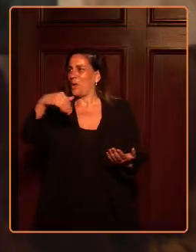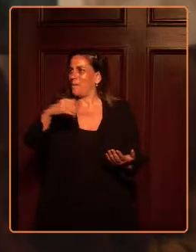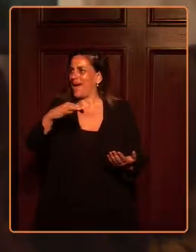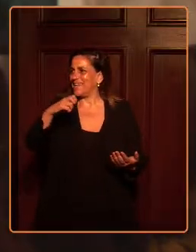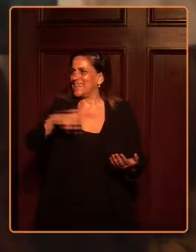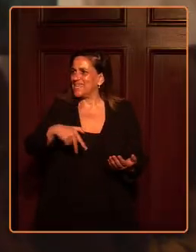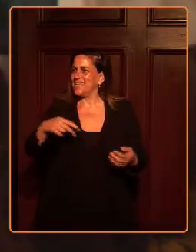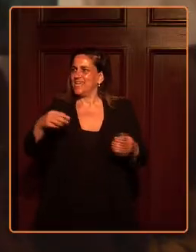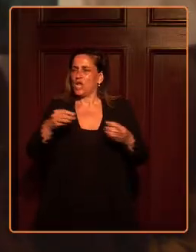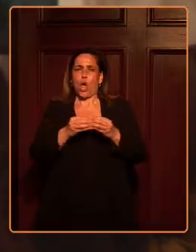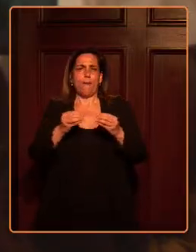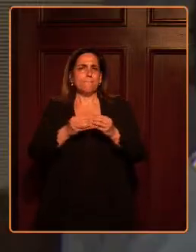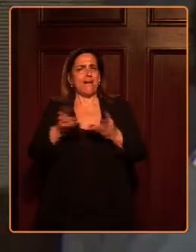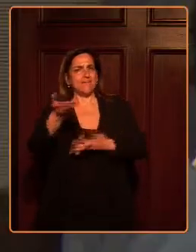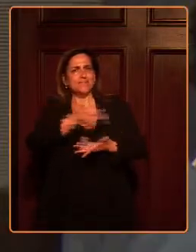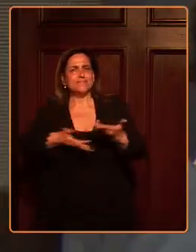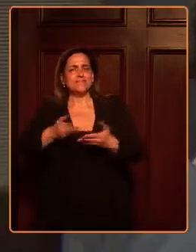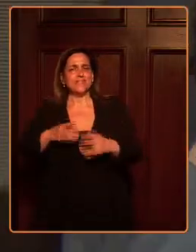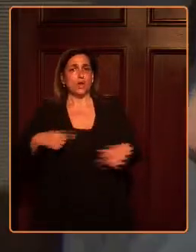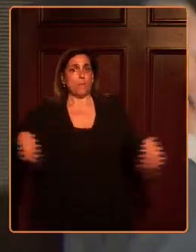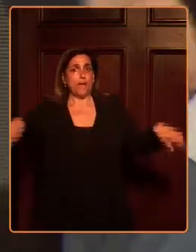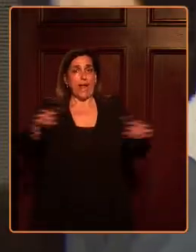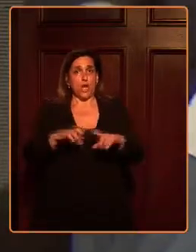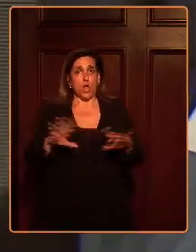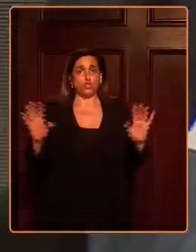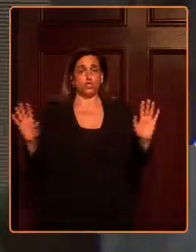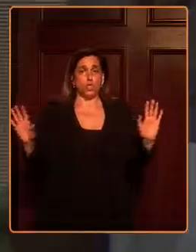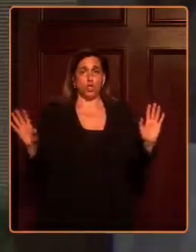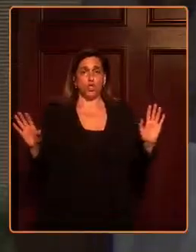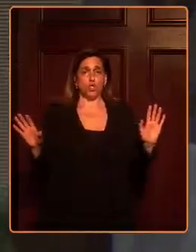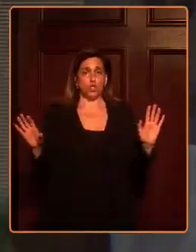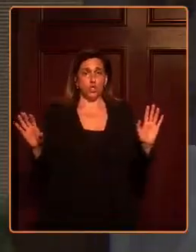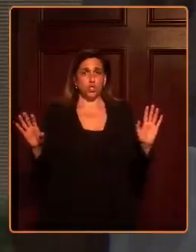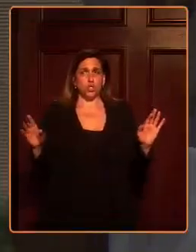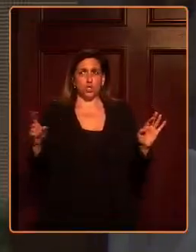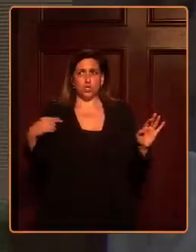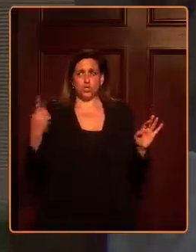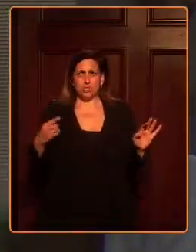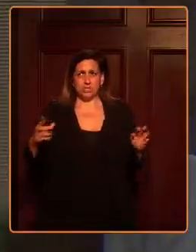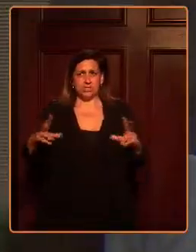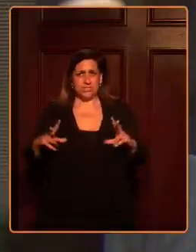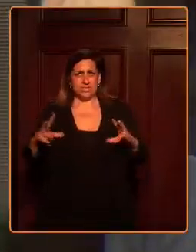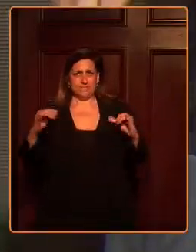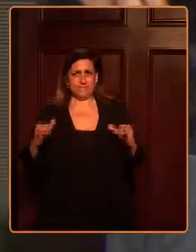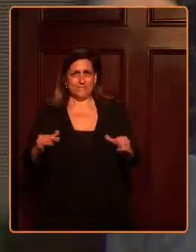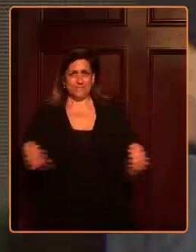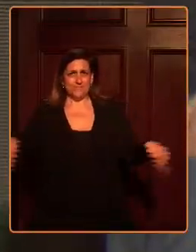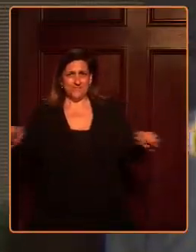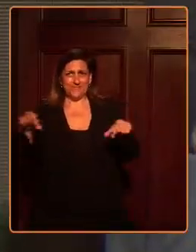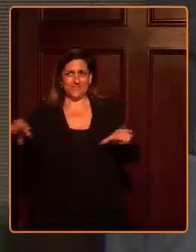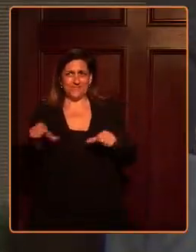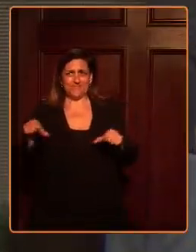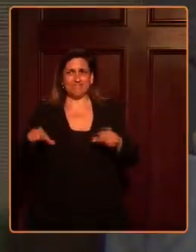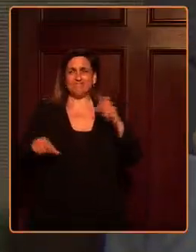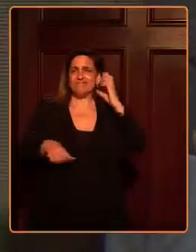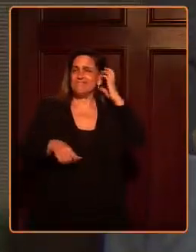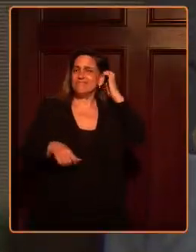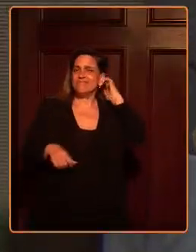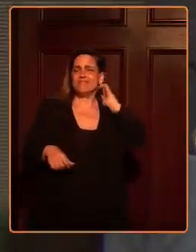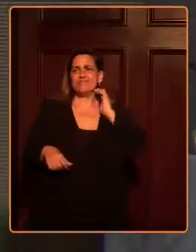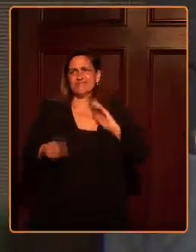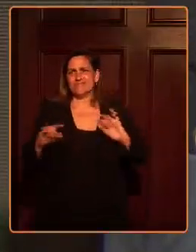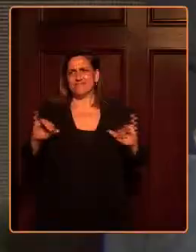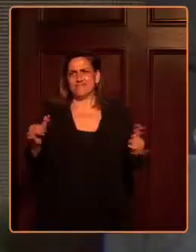La verdad es que para nosotros, Martín me dio algunos pies ahí, a pesar de que Ana me había dejado un